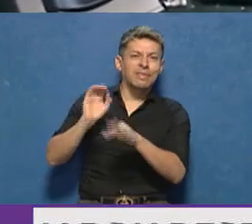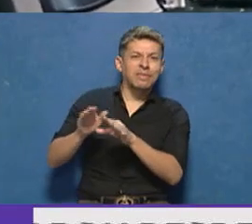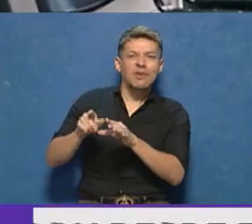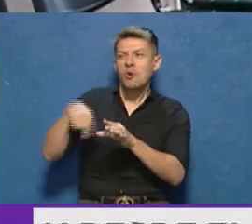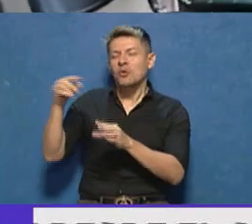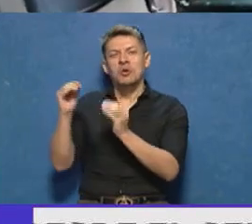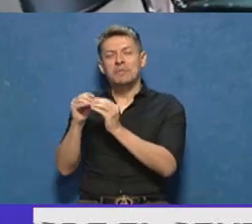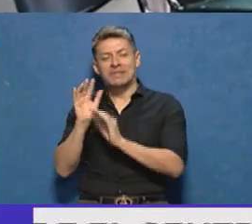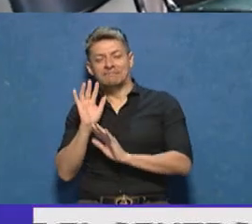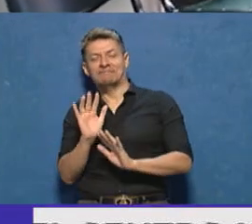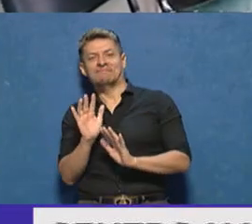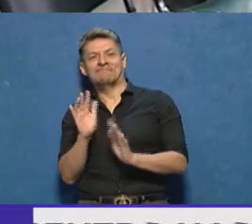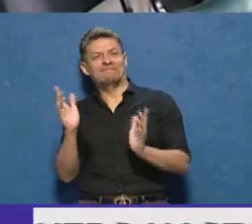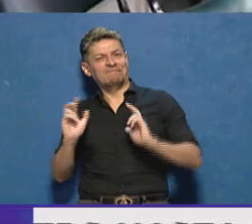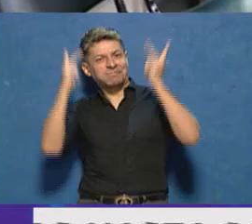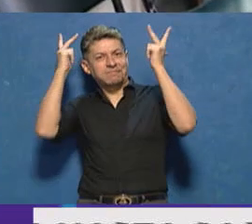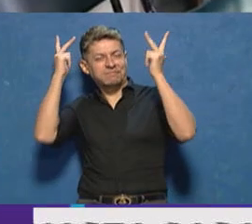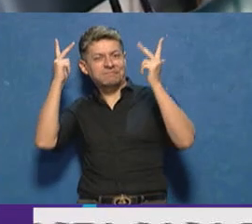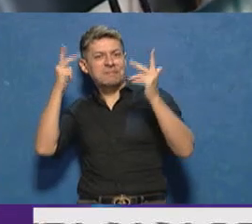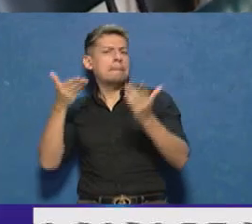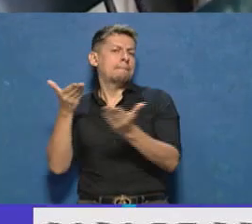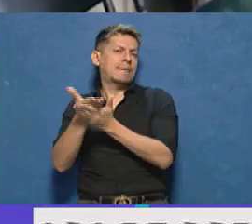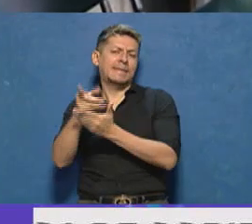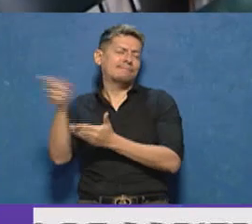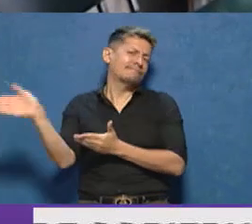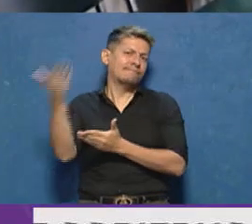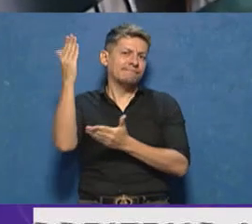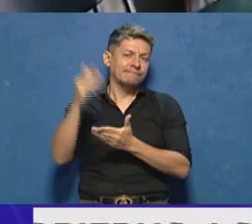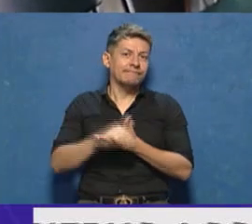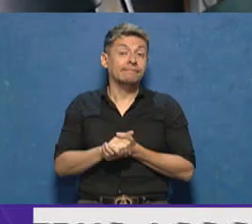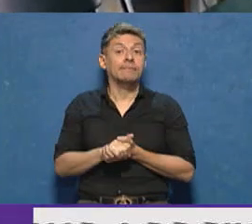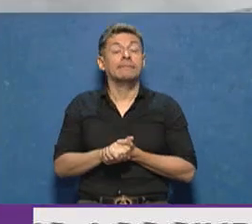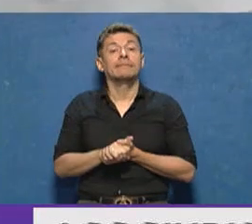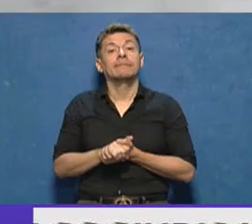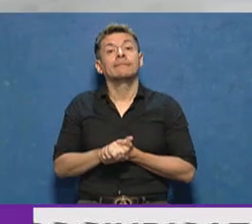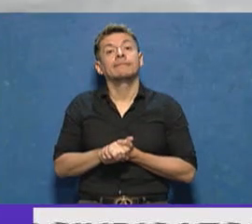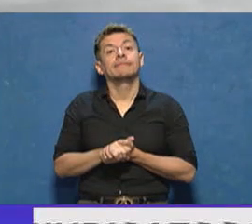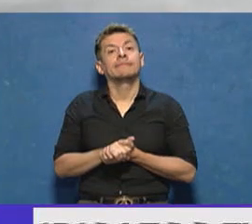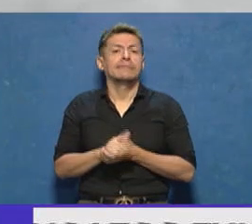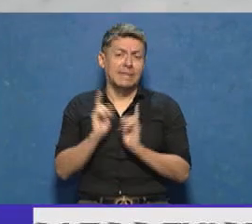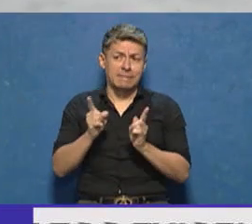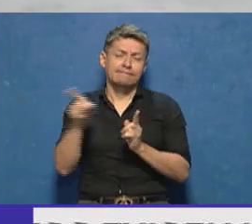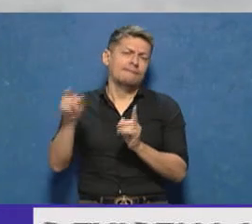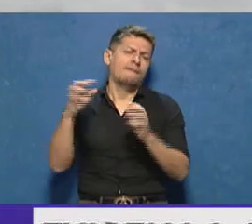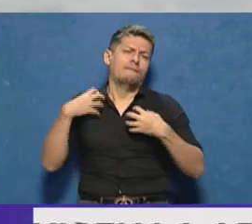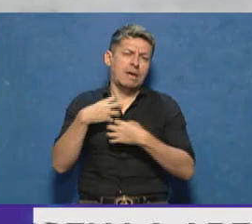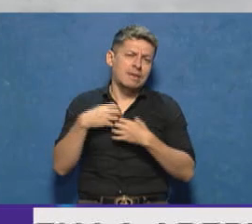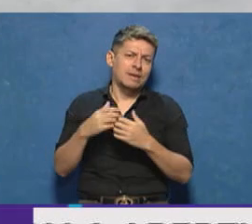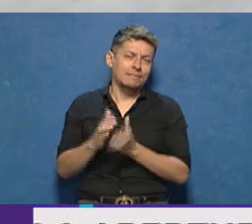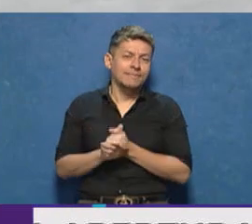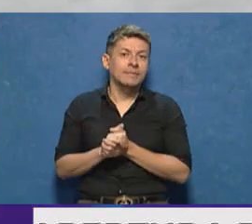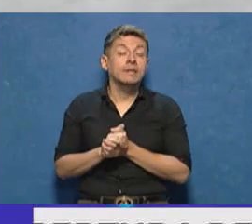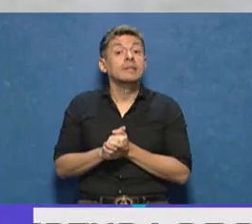otros internos se enojen y pidan, entre otras cosas, por ejemplo, que lo bañen, algo que fue